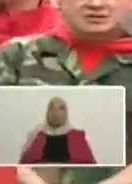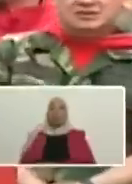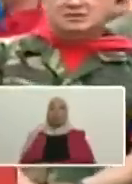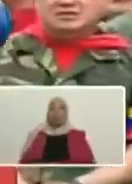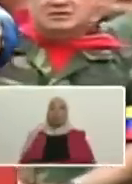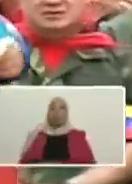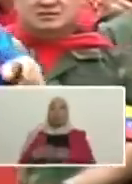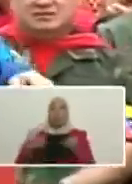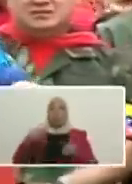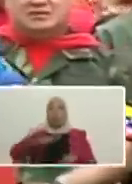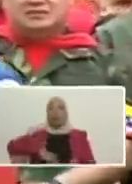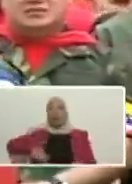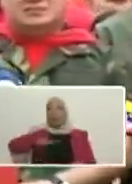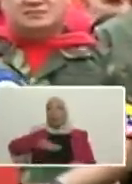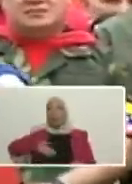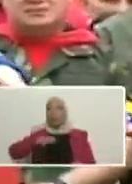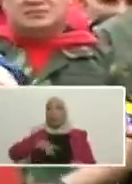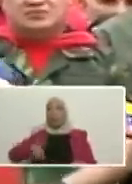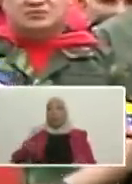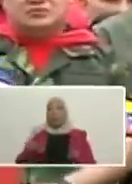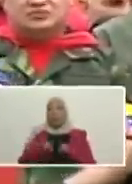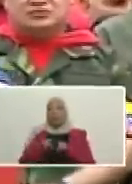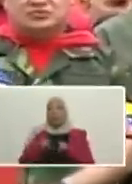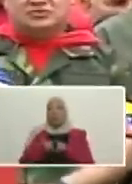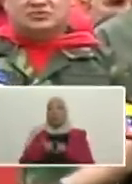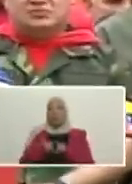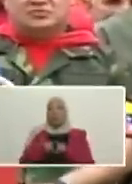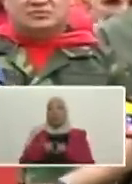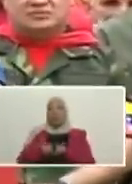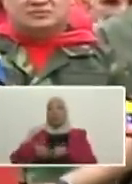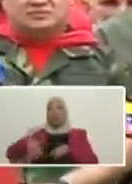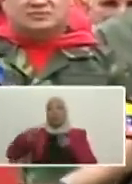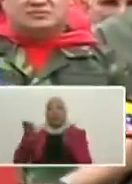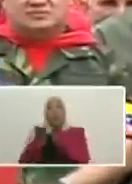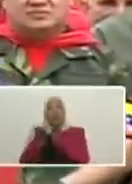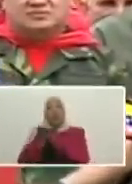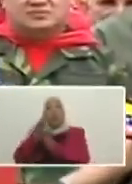También en esta plaza y en su academia militar,